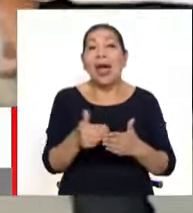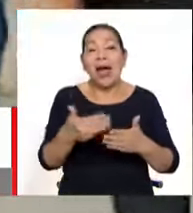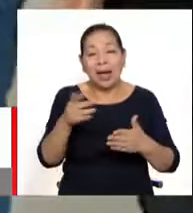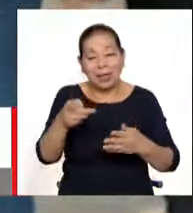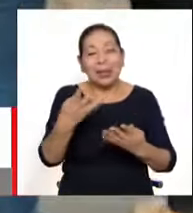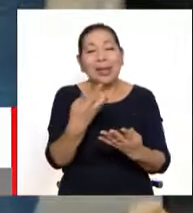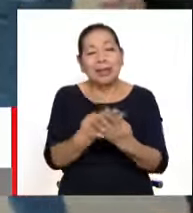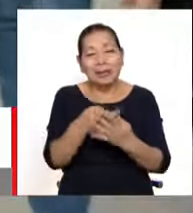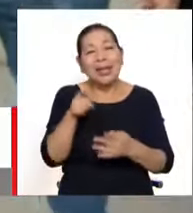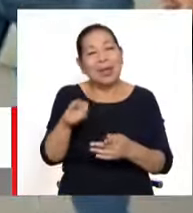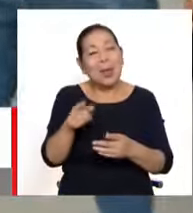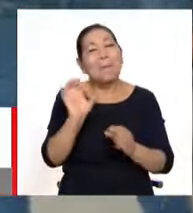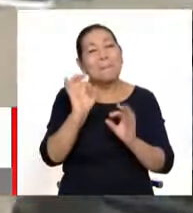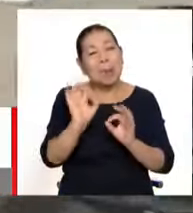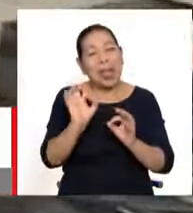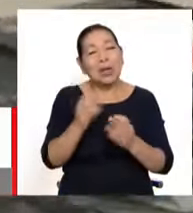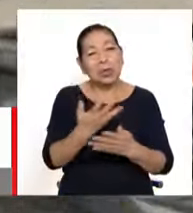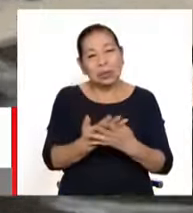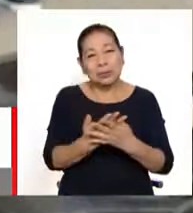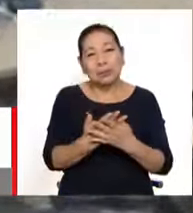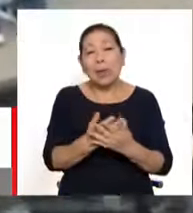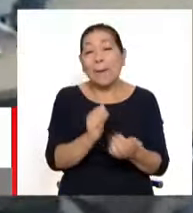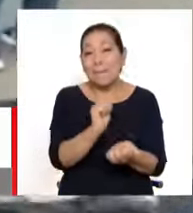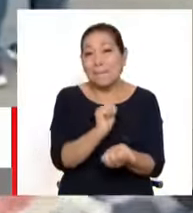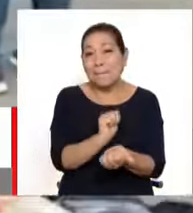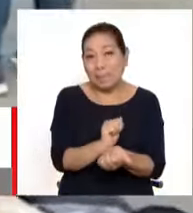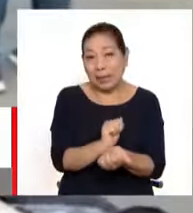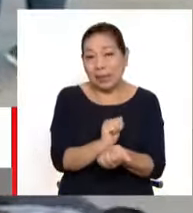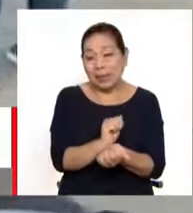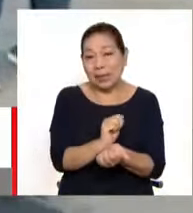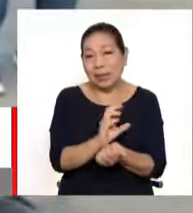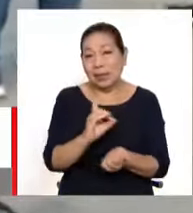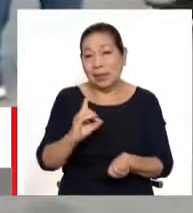antecedentes por robo agravado. Permanecen detenidos en la de Pingri, Huaral.